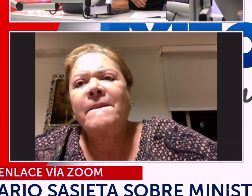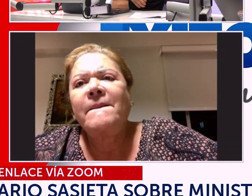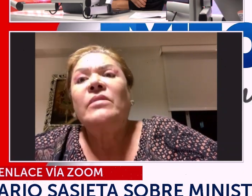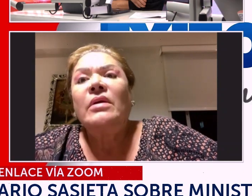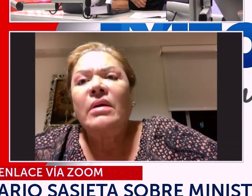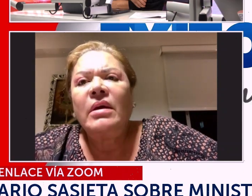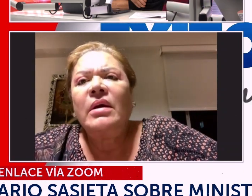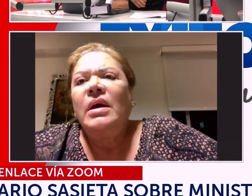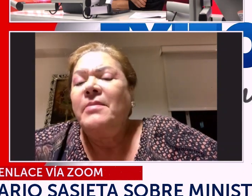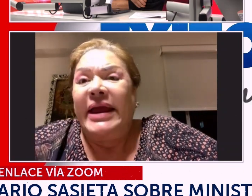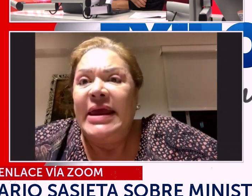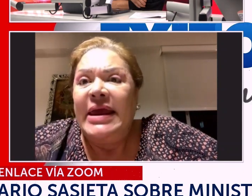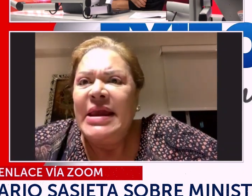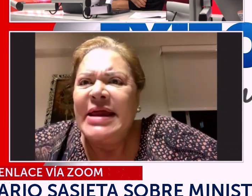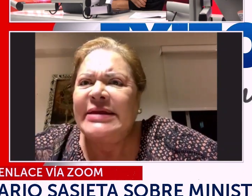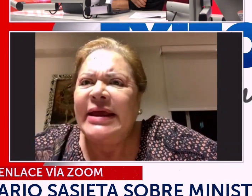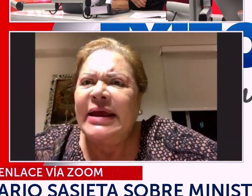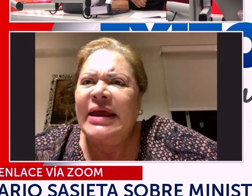Sacieta?